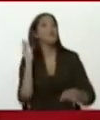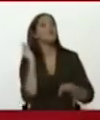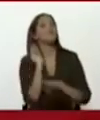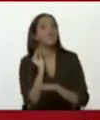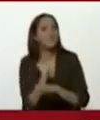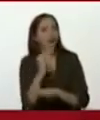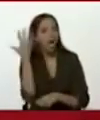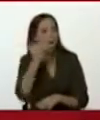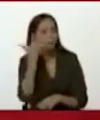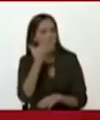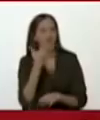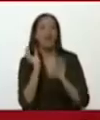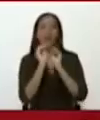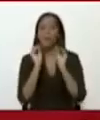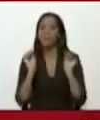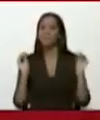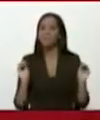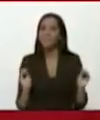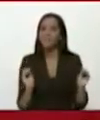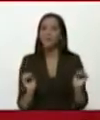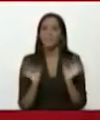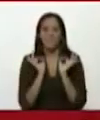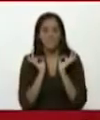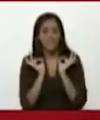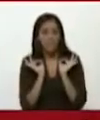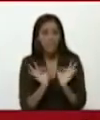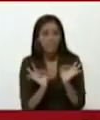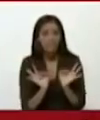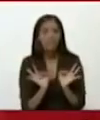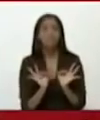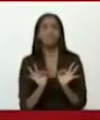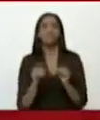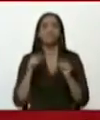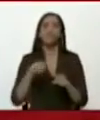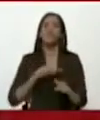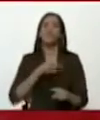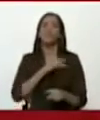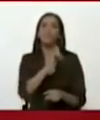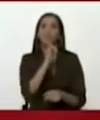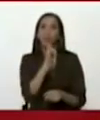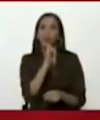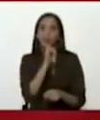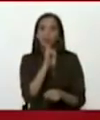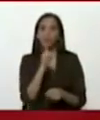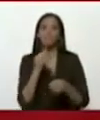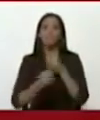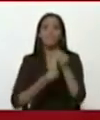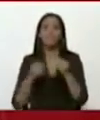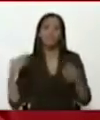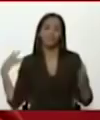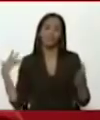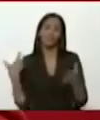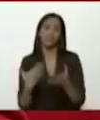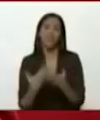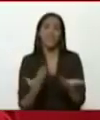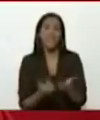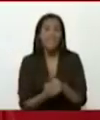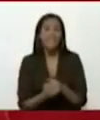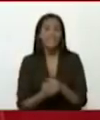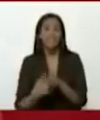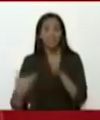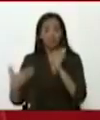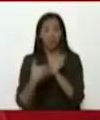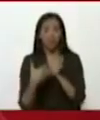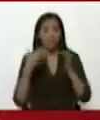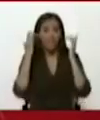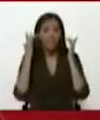eso. El llamado que estamos haciendo precisamente es que estos fake news se vienen montando desde hace rato. Y la operación de contrainteligencia que